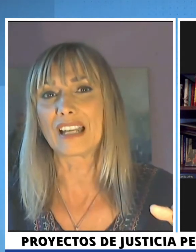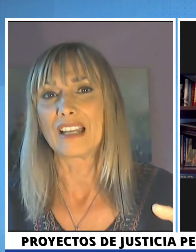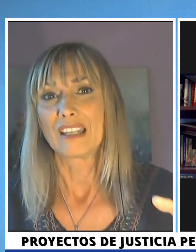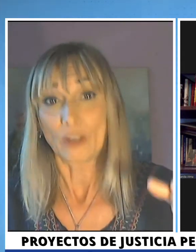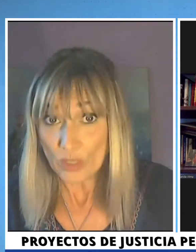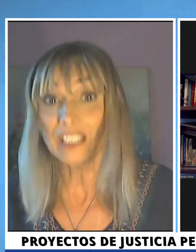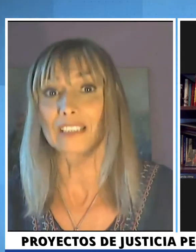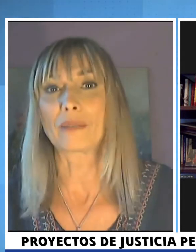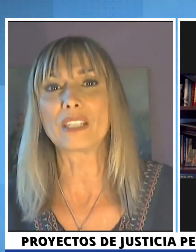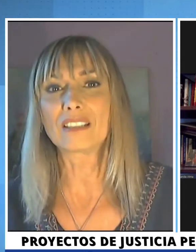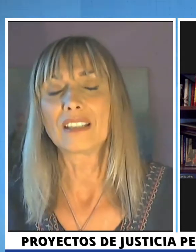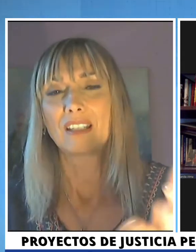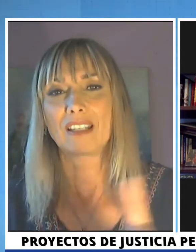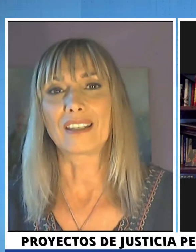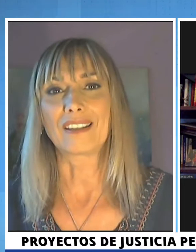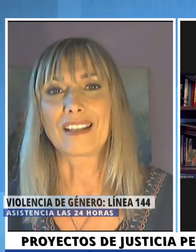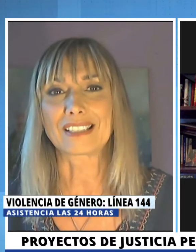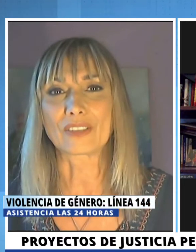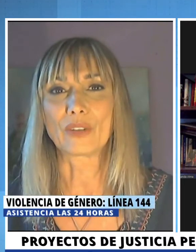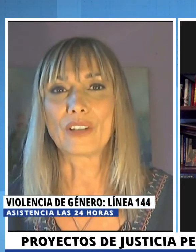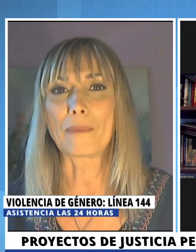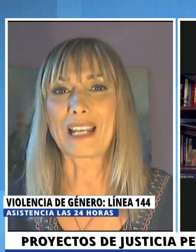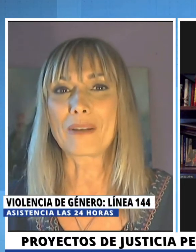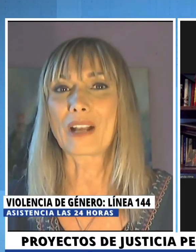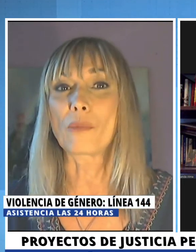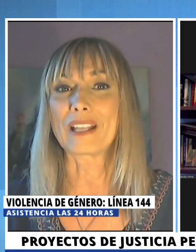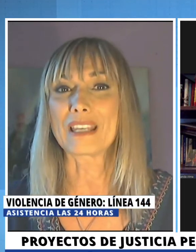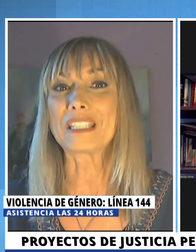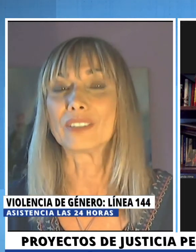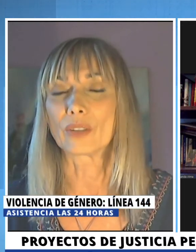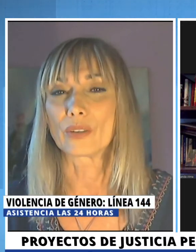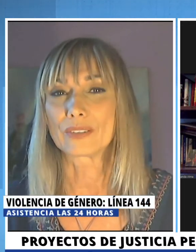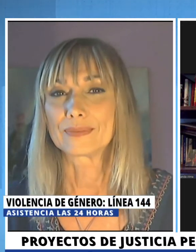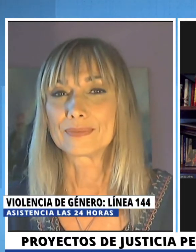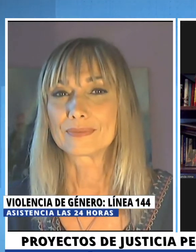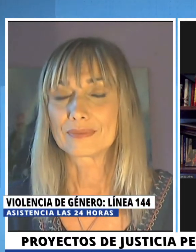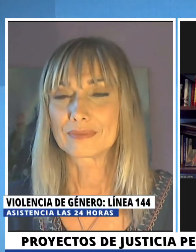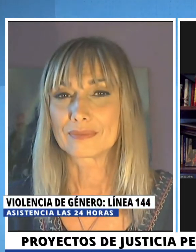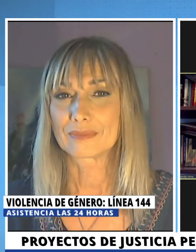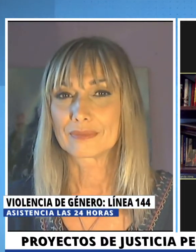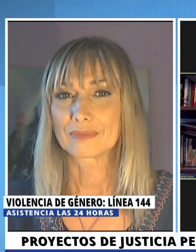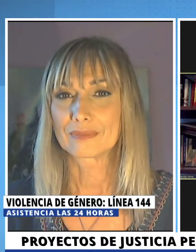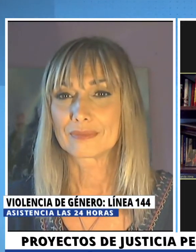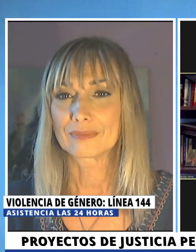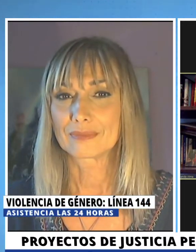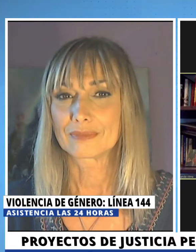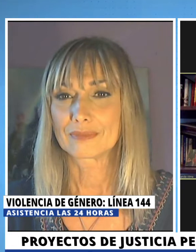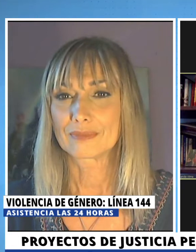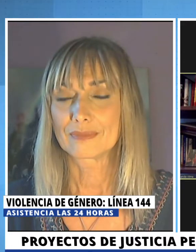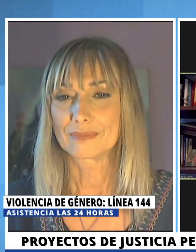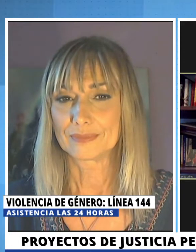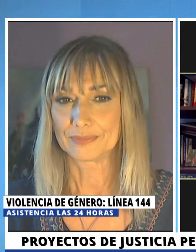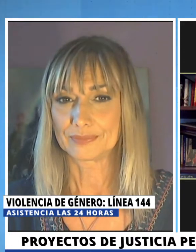violencia jurídica también, es eso, ¿no? La palabra acompañamiento. Sí, bueno, justamente